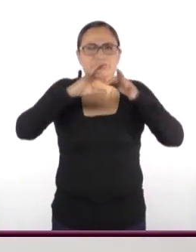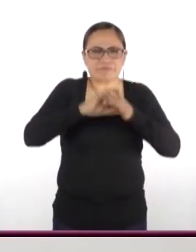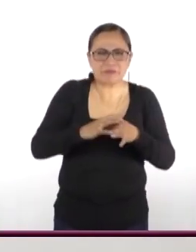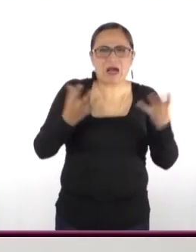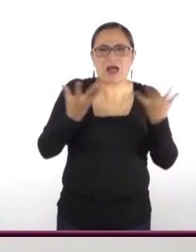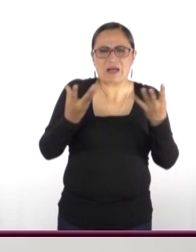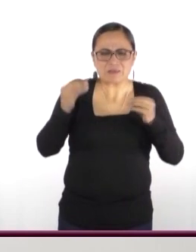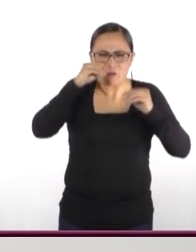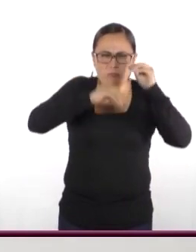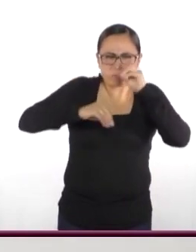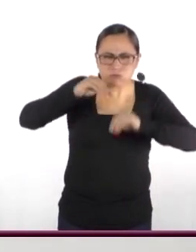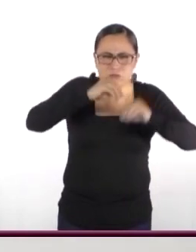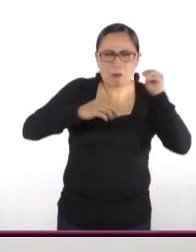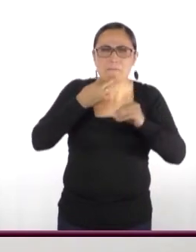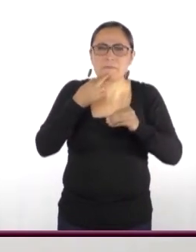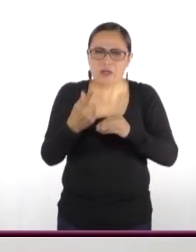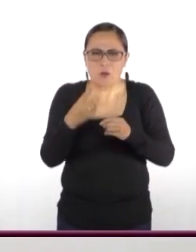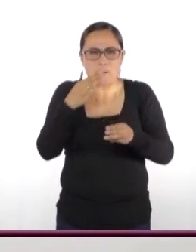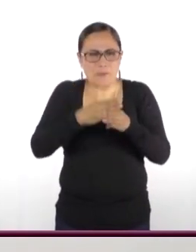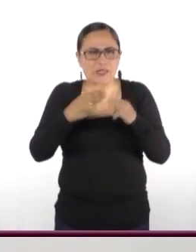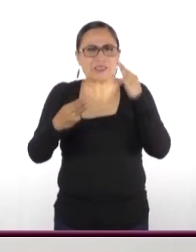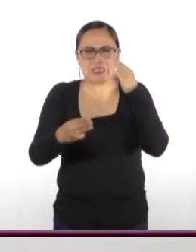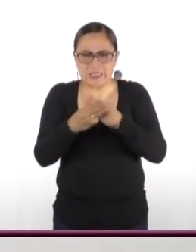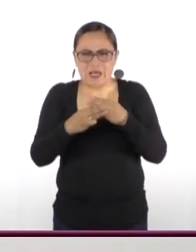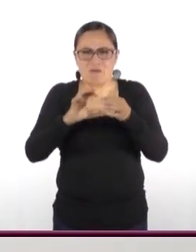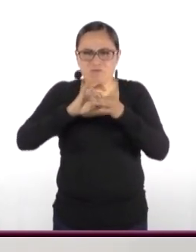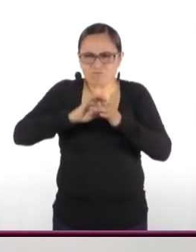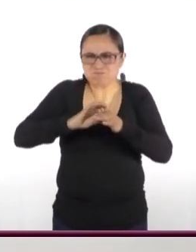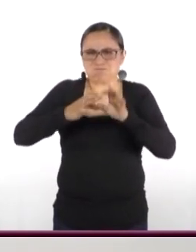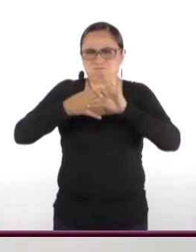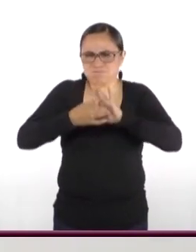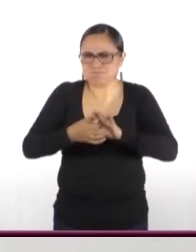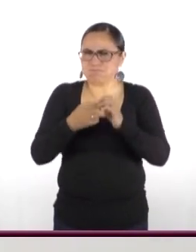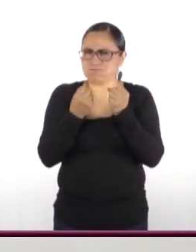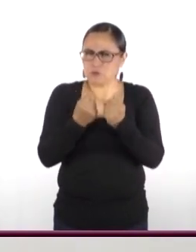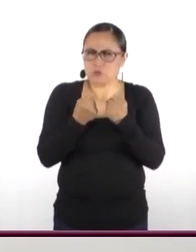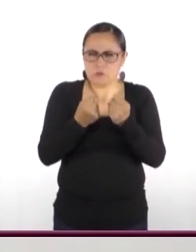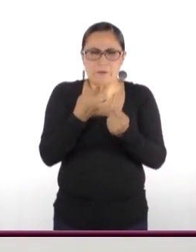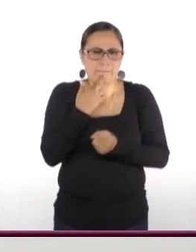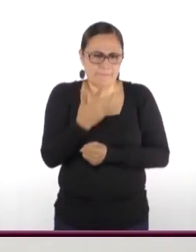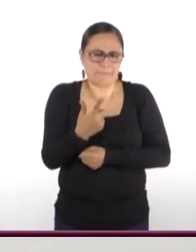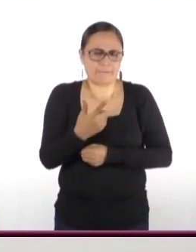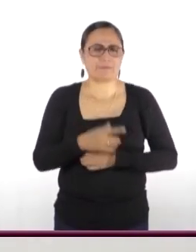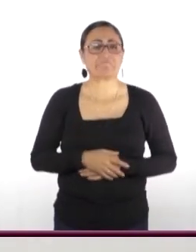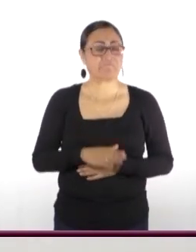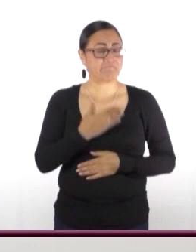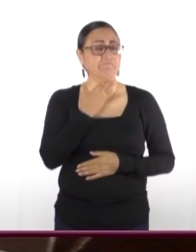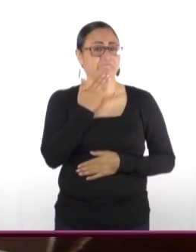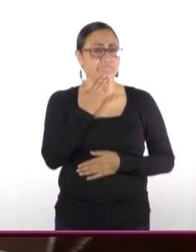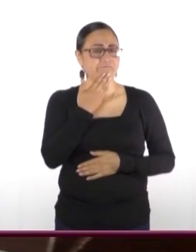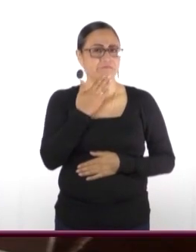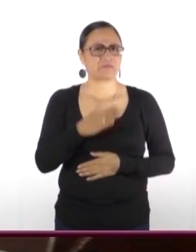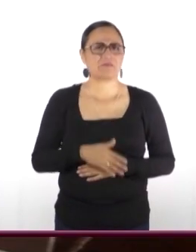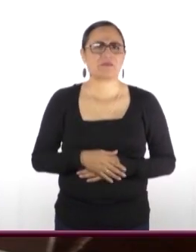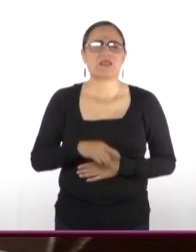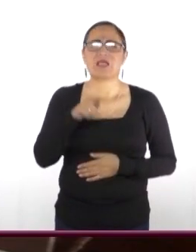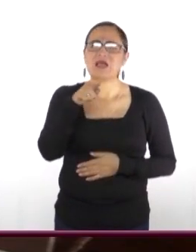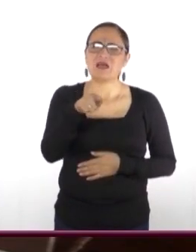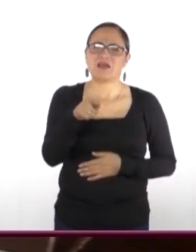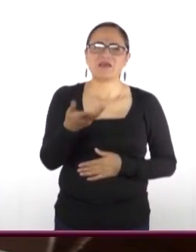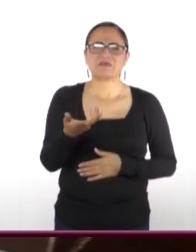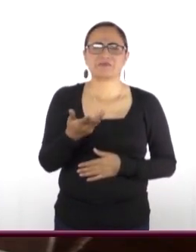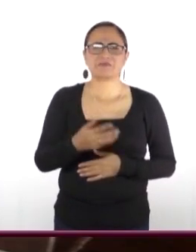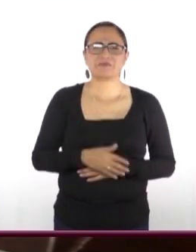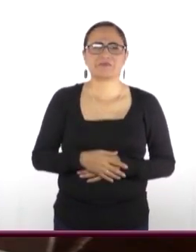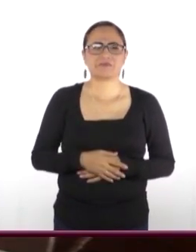información para poder diseñar, mejorar y construir mejores materiales que tengan rendimientos óptimos. Súper bien.